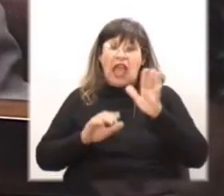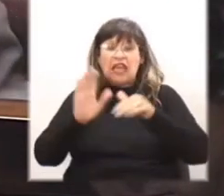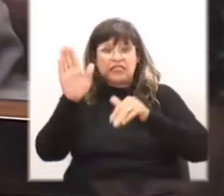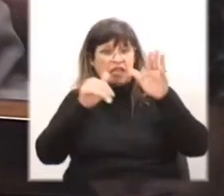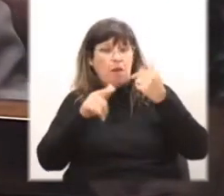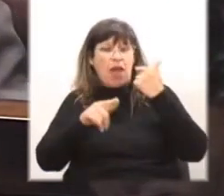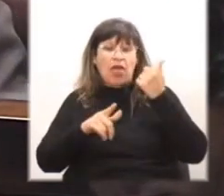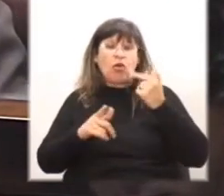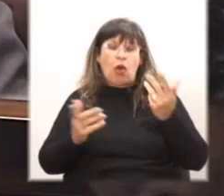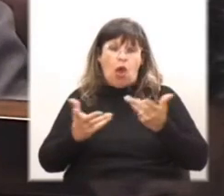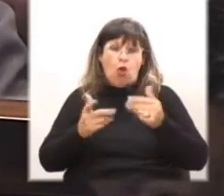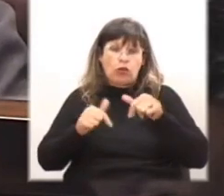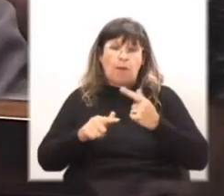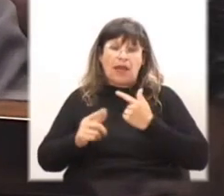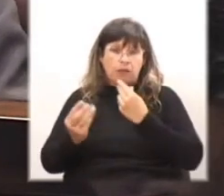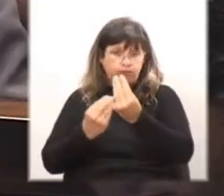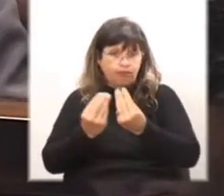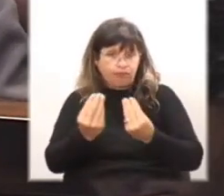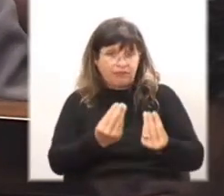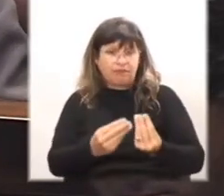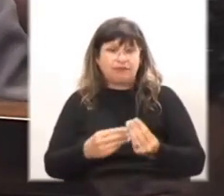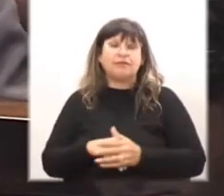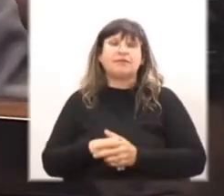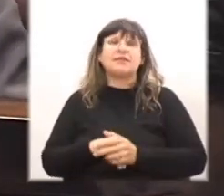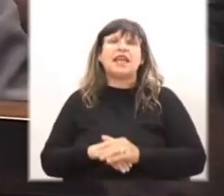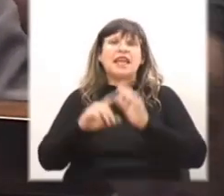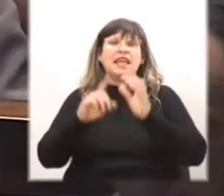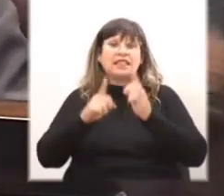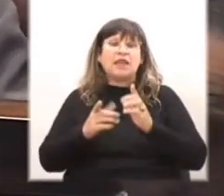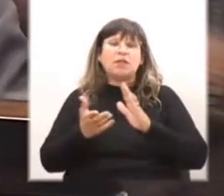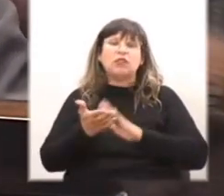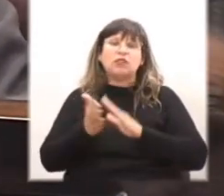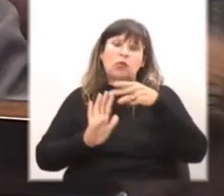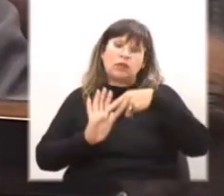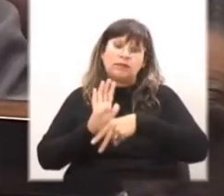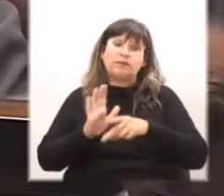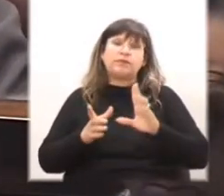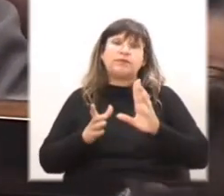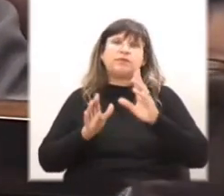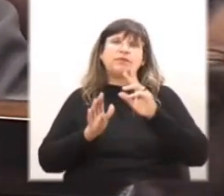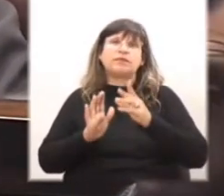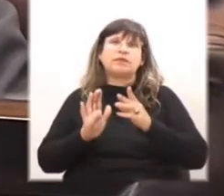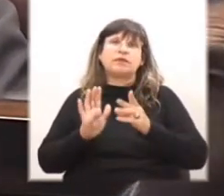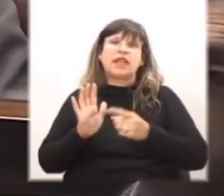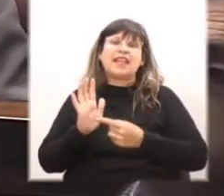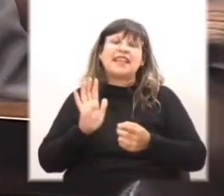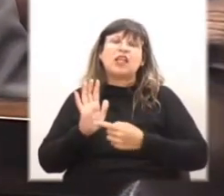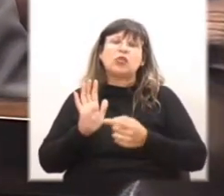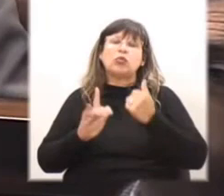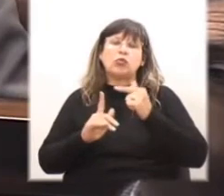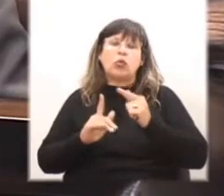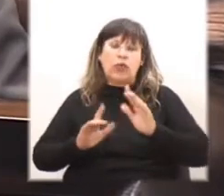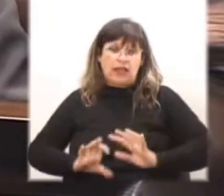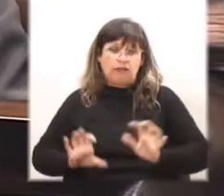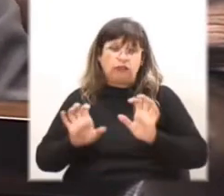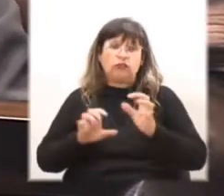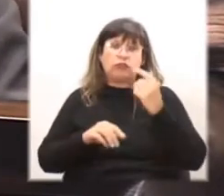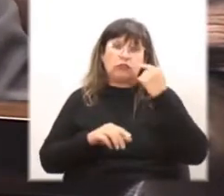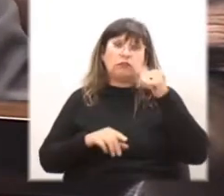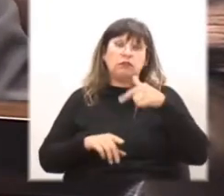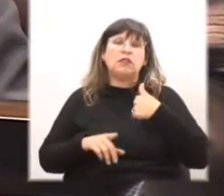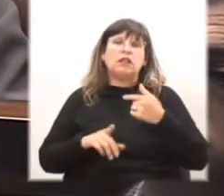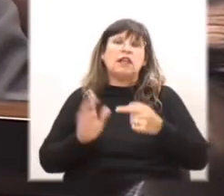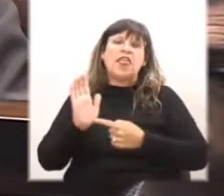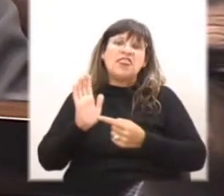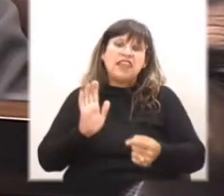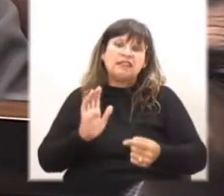esas vacantes. También sobre la normativa vinculada al Estatuto del Personal. Según el Estatuto